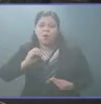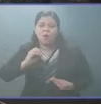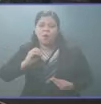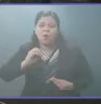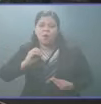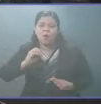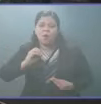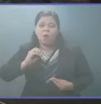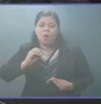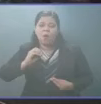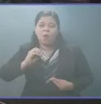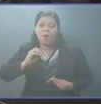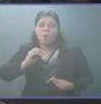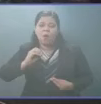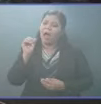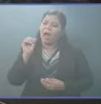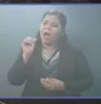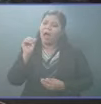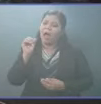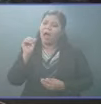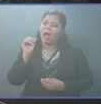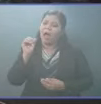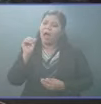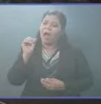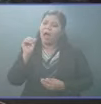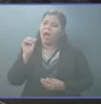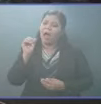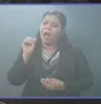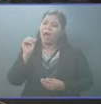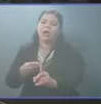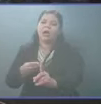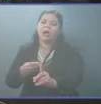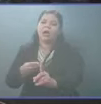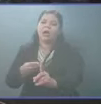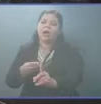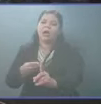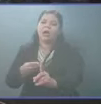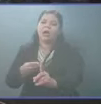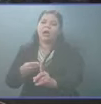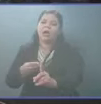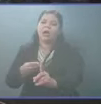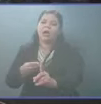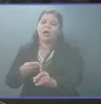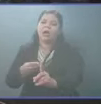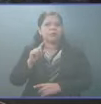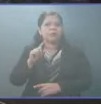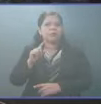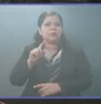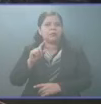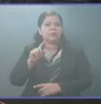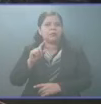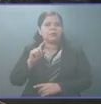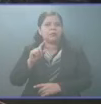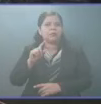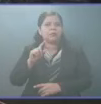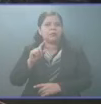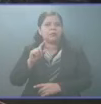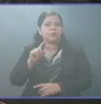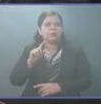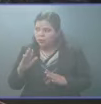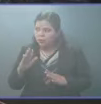ese medicamento le hizo bien, y si ella está así, también se lo va a tomar, y a veces no es lo correcto, a veces son